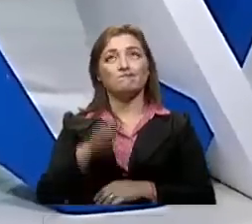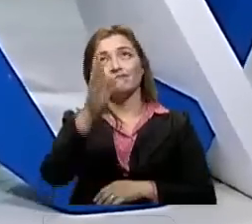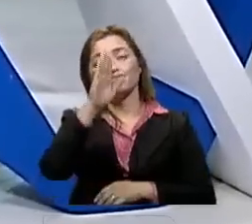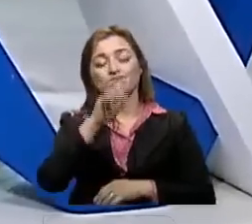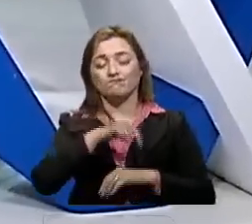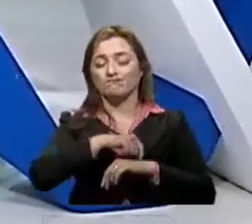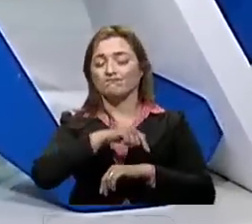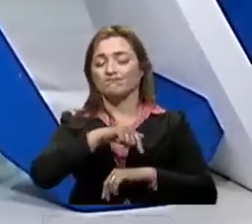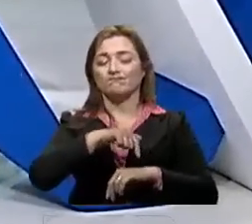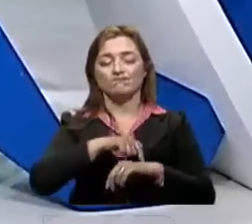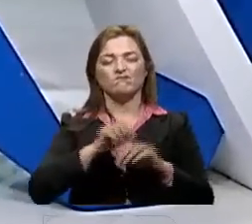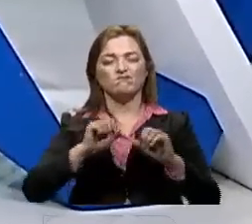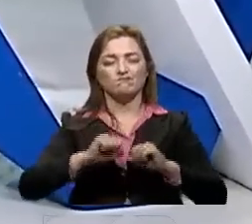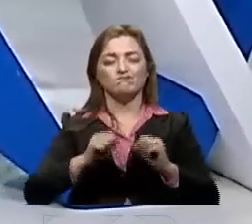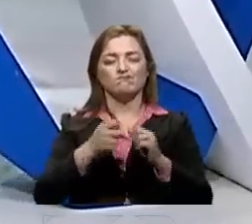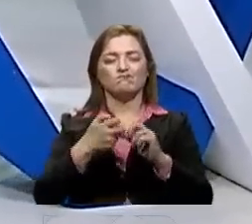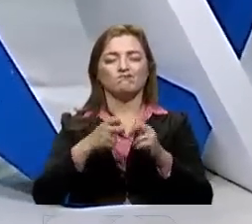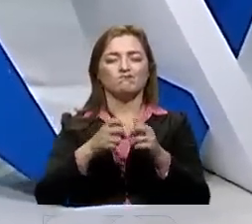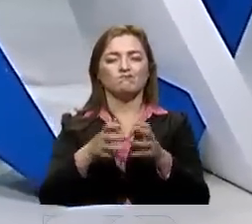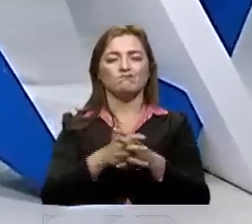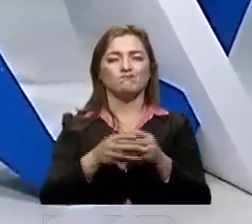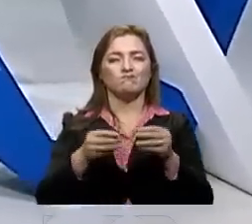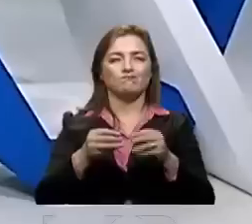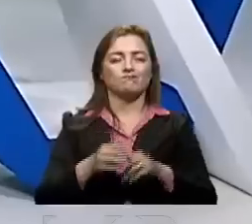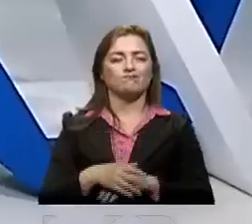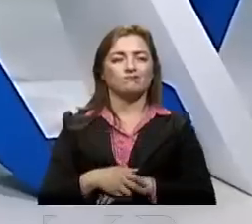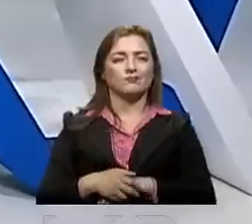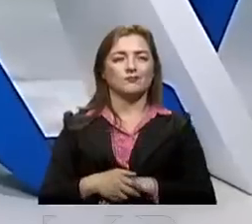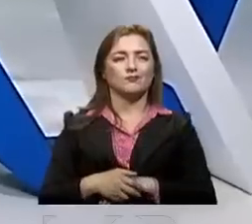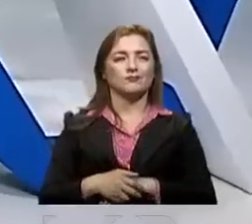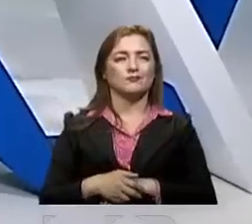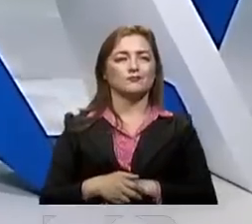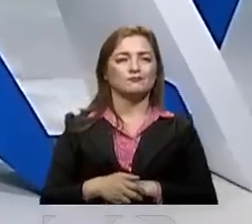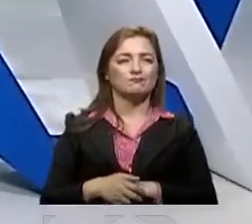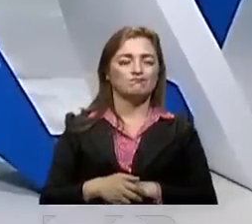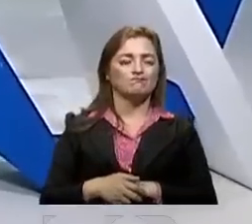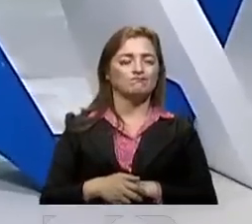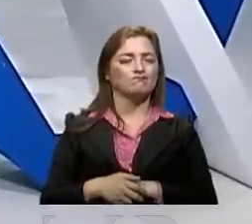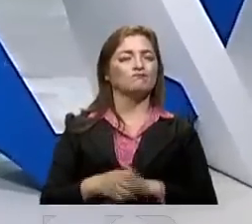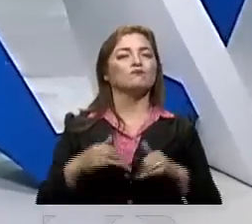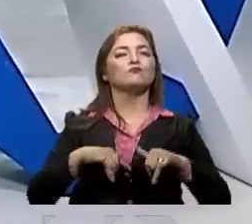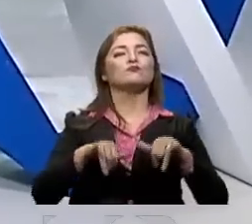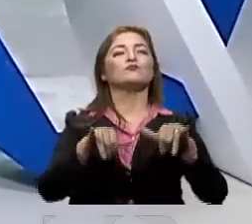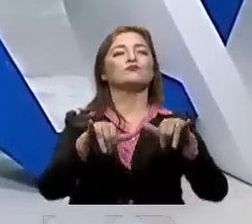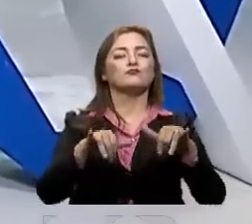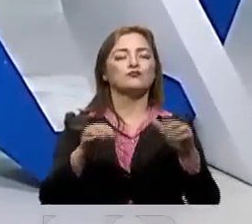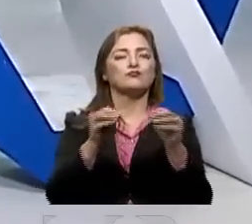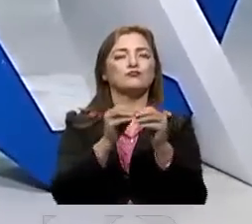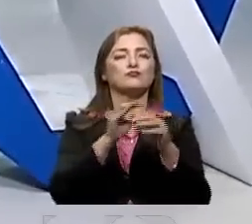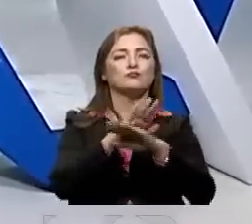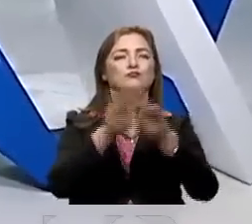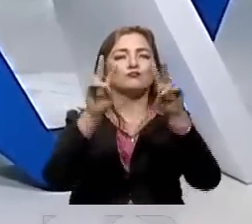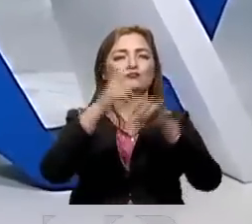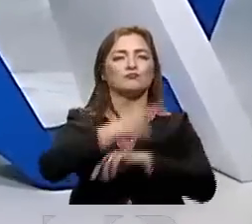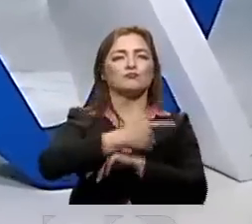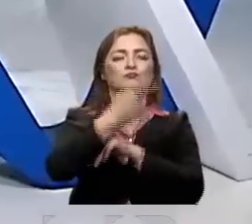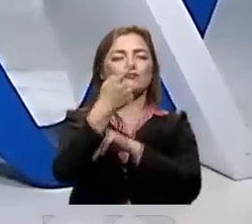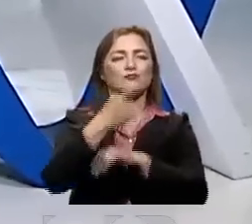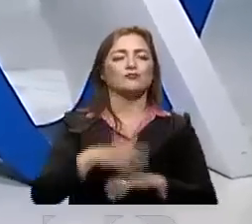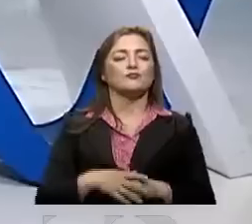el tiempo van a poder remediar esta pérdida. Así es. Totalmente. Continuamos con el segmento de las